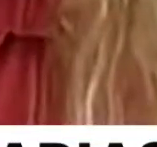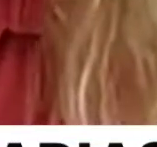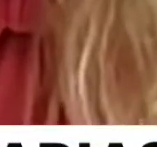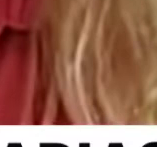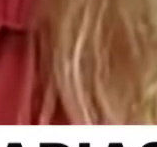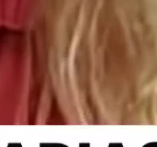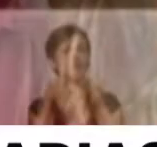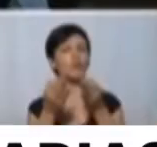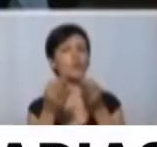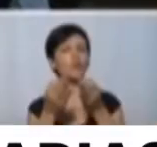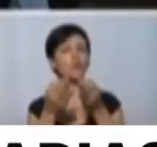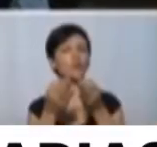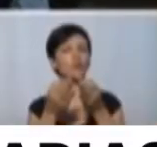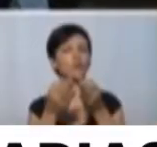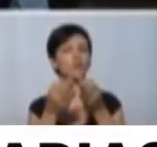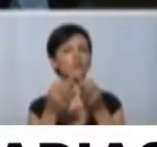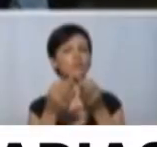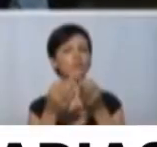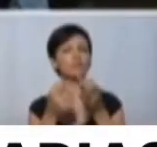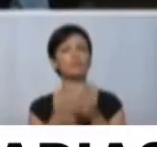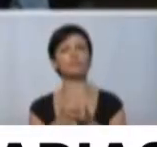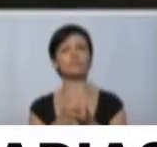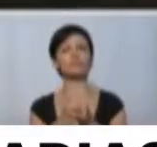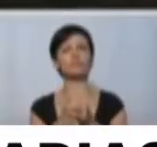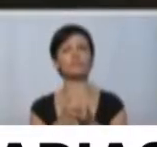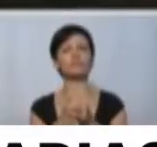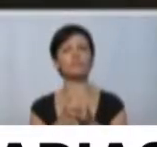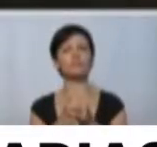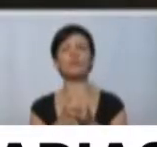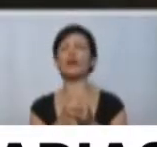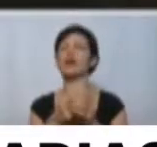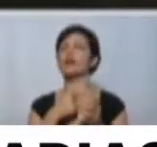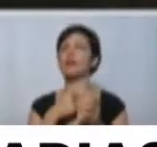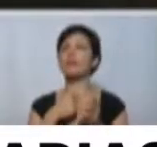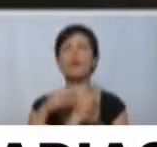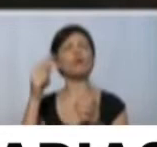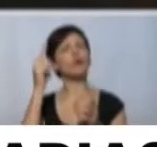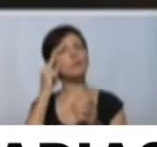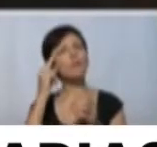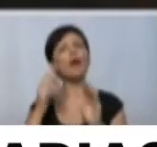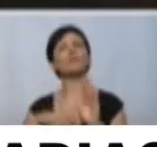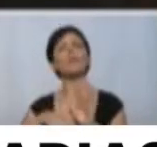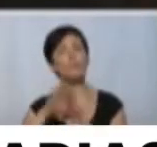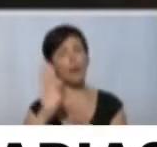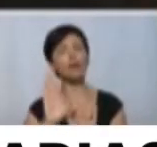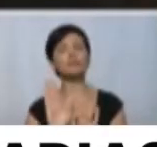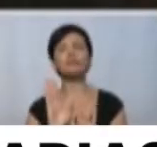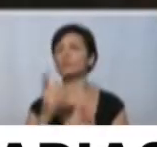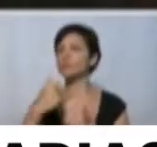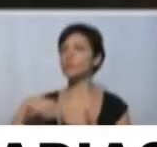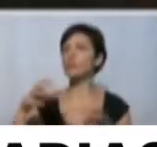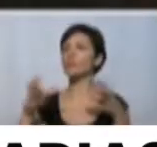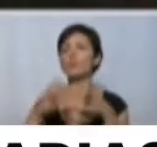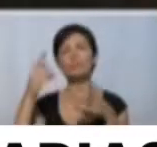violencias que habían sufrido. Creemos que estas dos herramientas, si el Consejo de la Magistratura las contempla, pueden permitirnos tener una justicia mucho